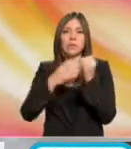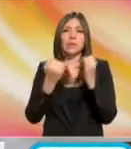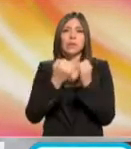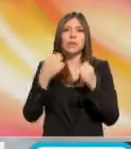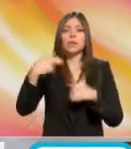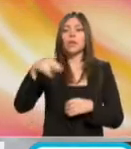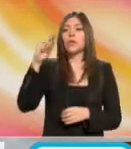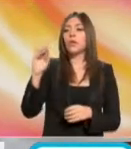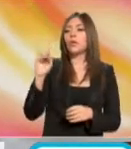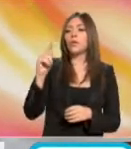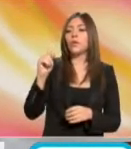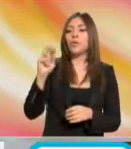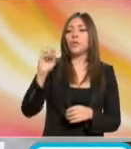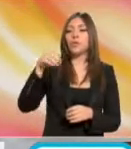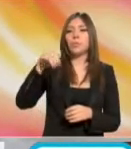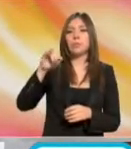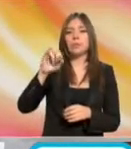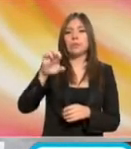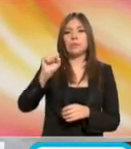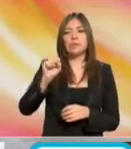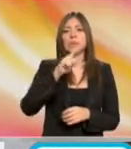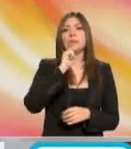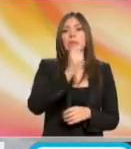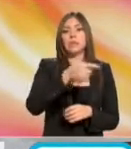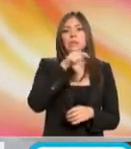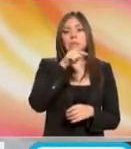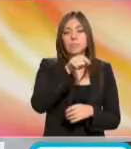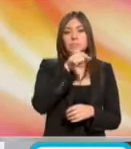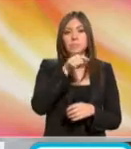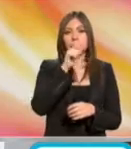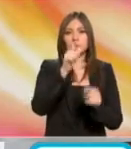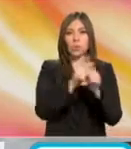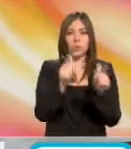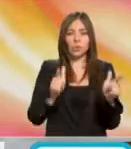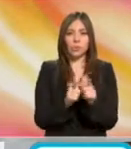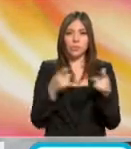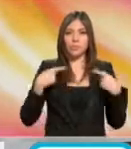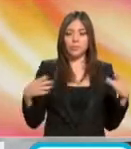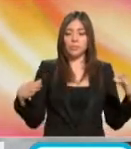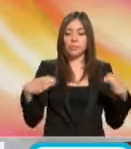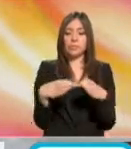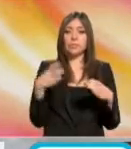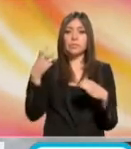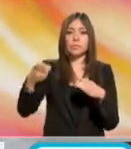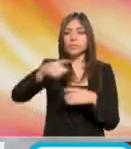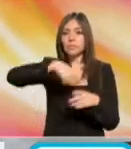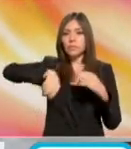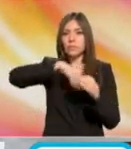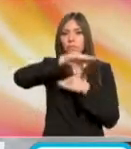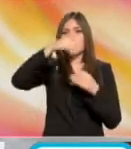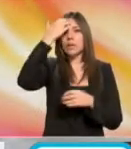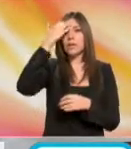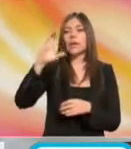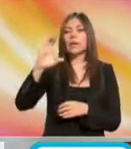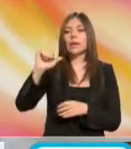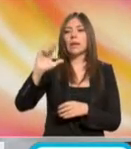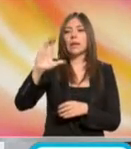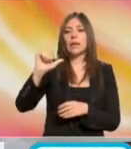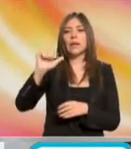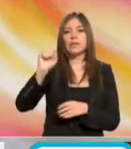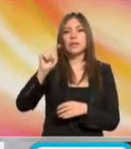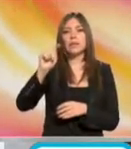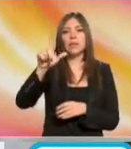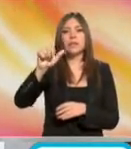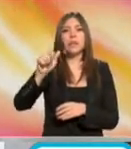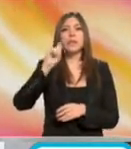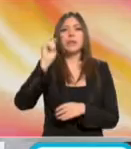los otomís. Y fíjate que los otomís, es increíble porque muy cerca de ahí todos conocen Cacastla, ya hemos hablado aquí de Cacastla,